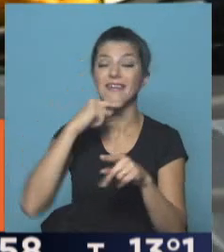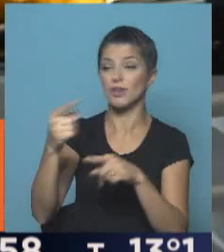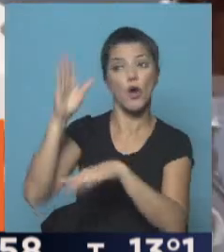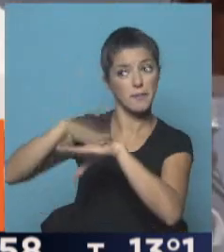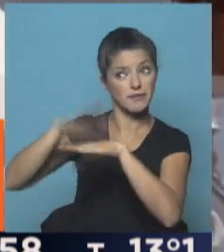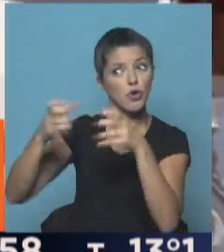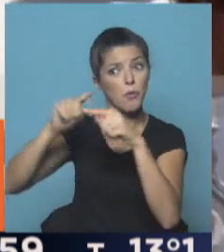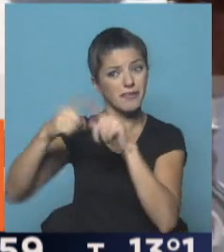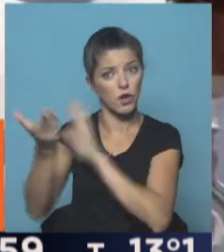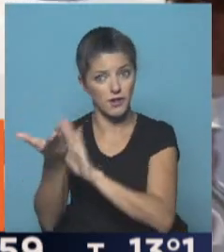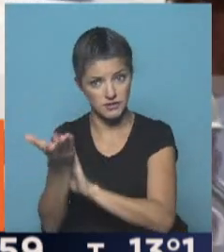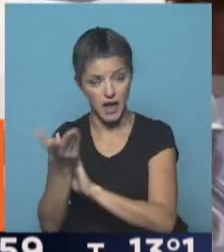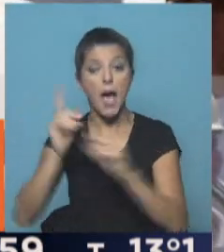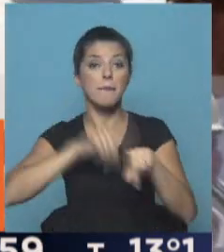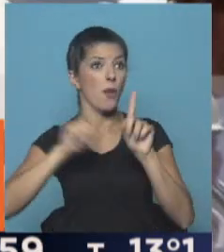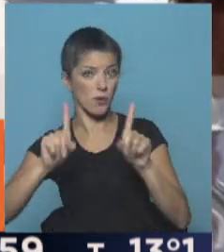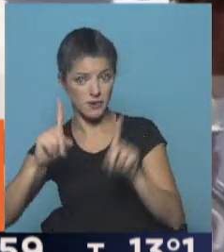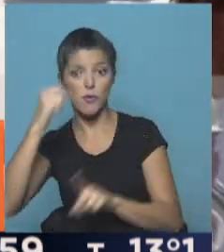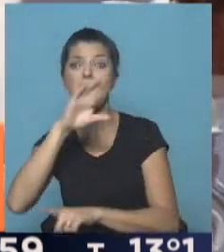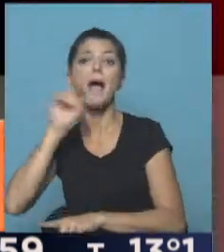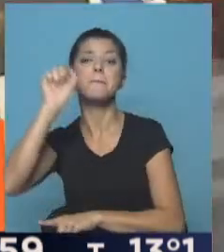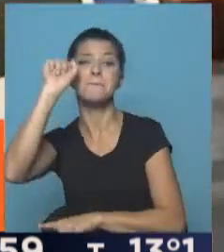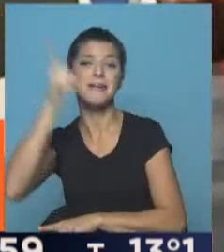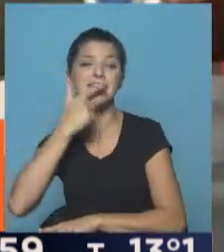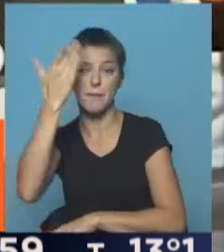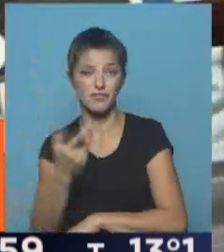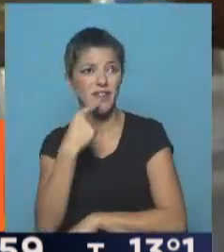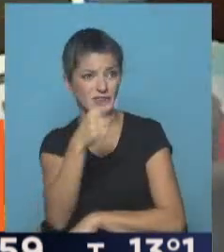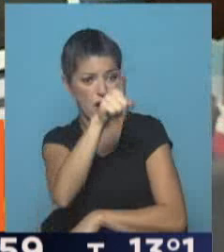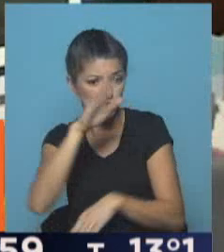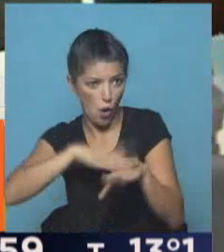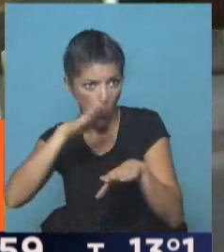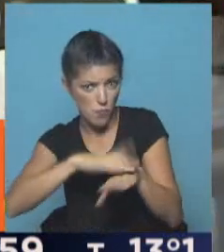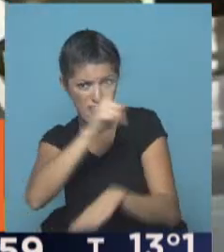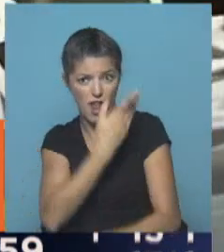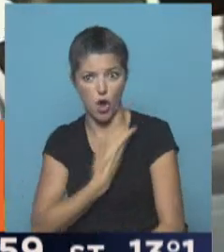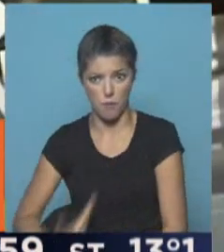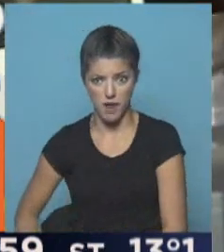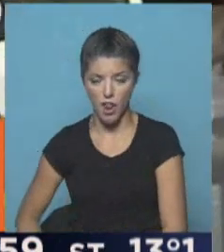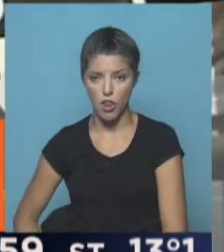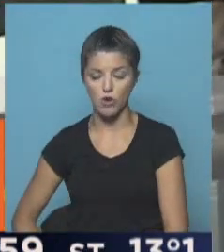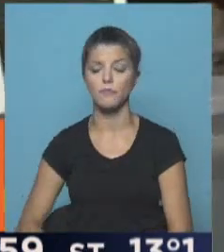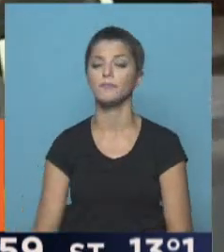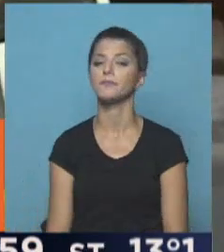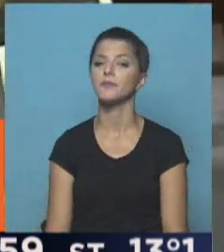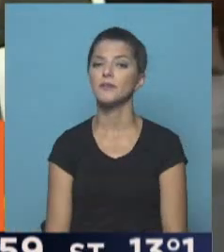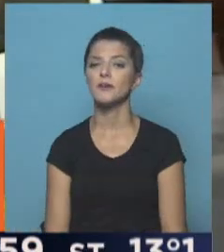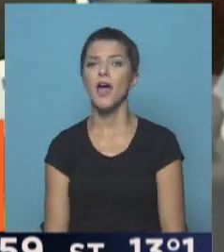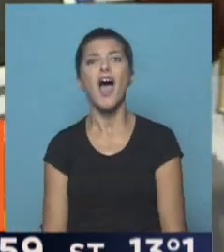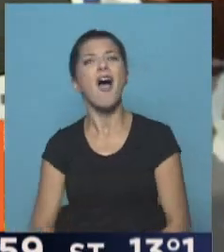Enrique Capriles culpaba de lo ocurrido al gobierno. A pesar de todo lo que han